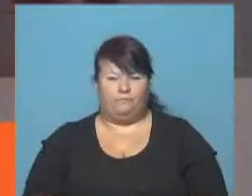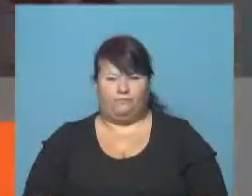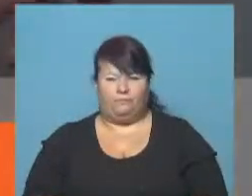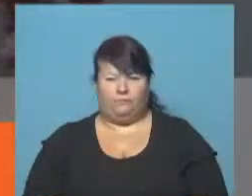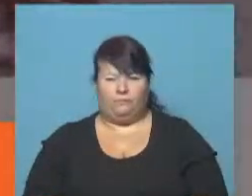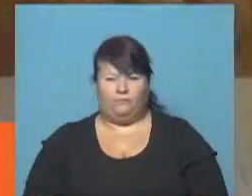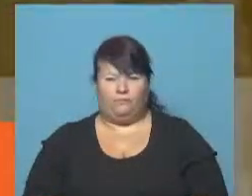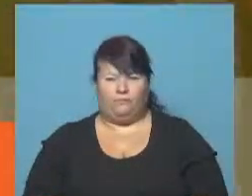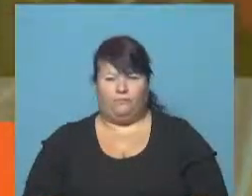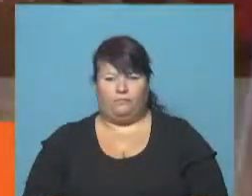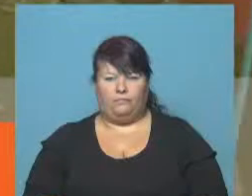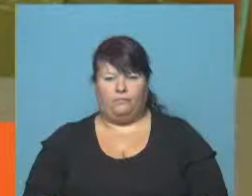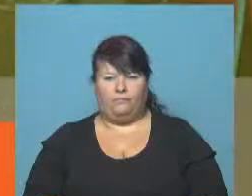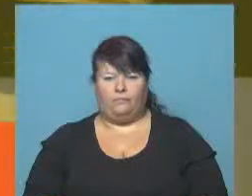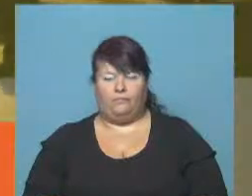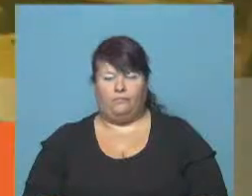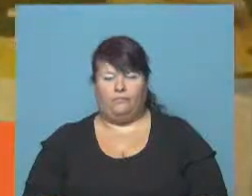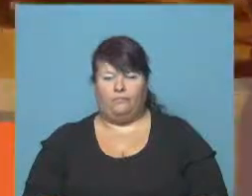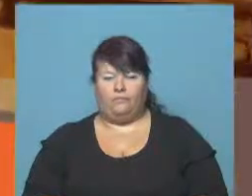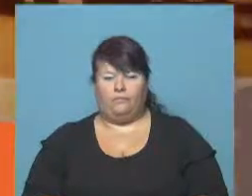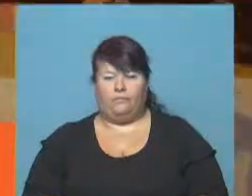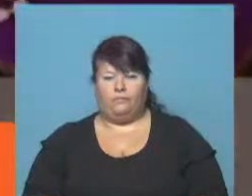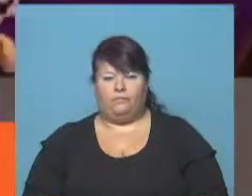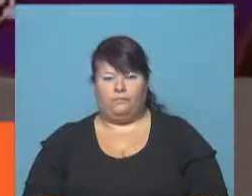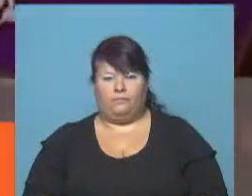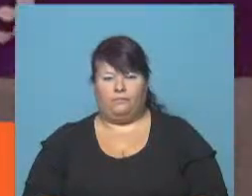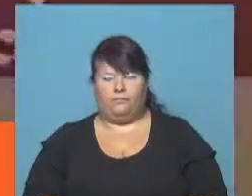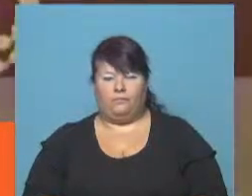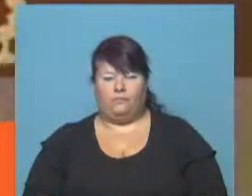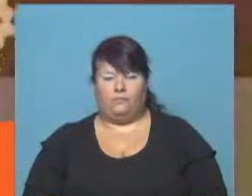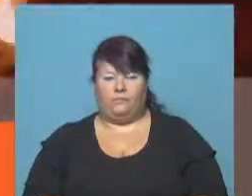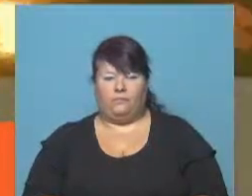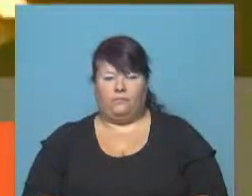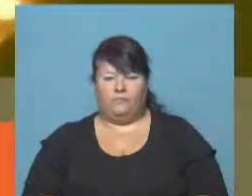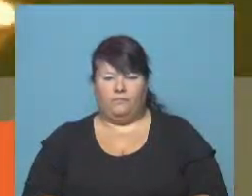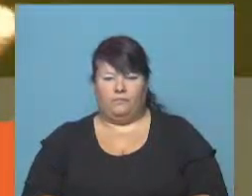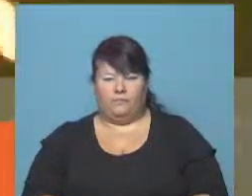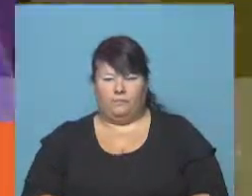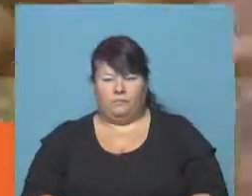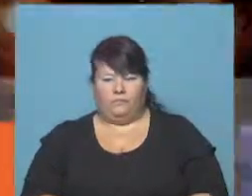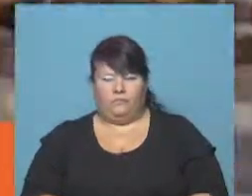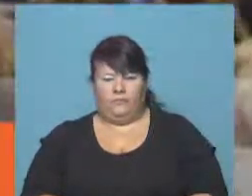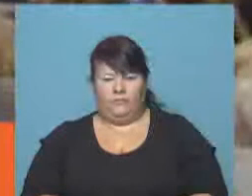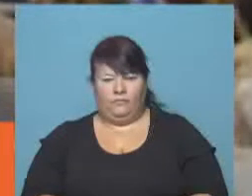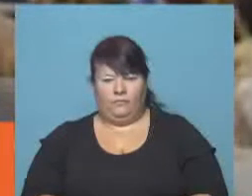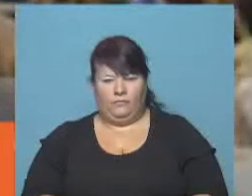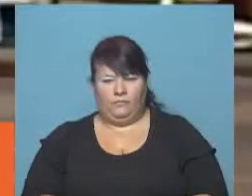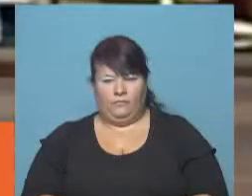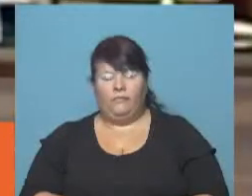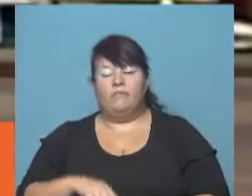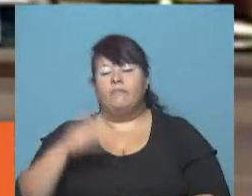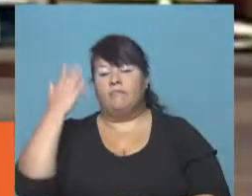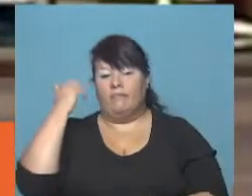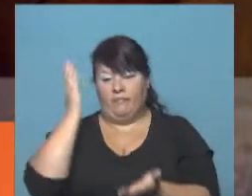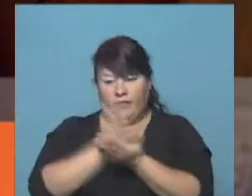mi decisión, mi mente, no sigo a quien miente, soy pez contra corriente. Luego